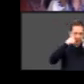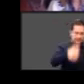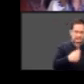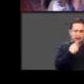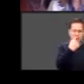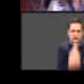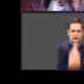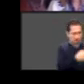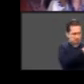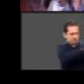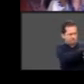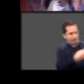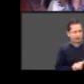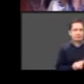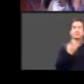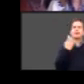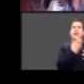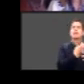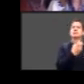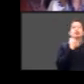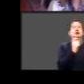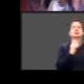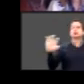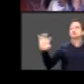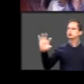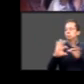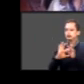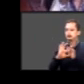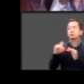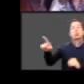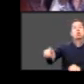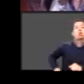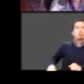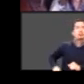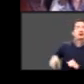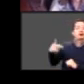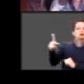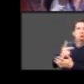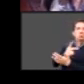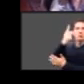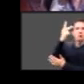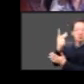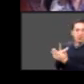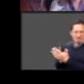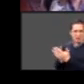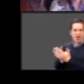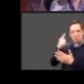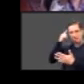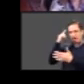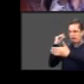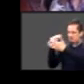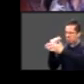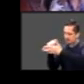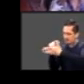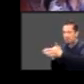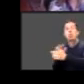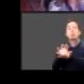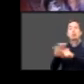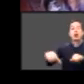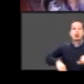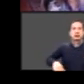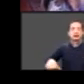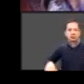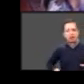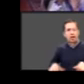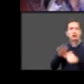supuesto con programas presupuestarios que tienen las actividades los bienes y los servicios que se